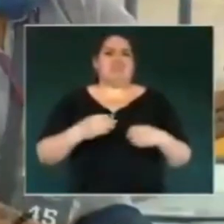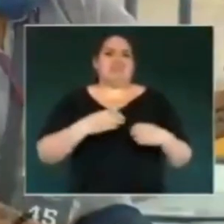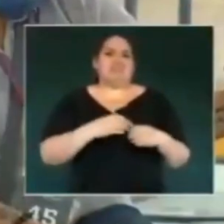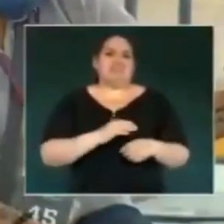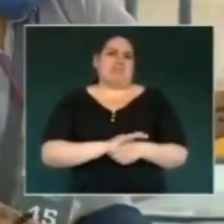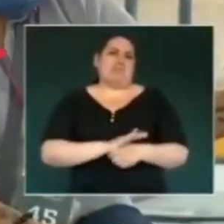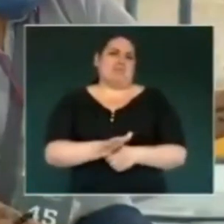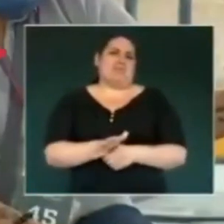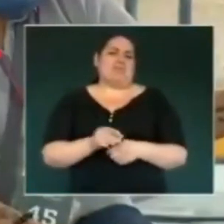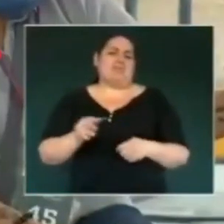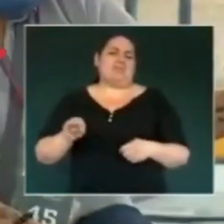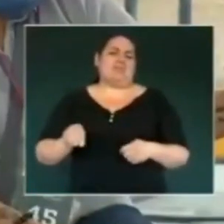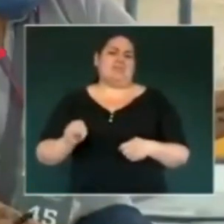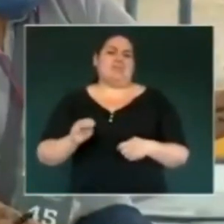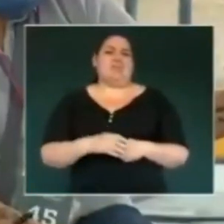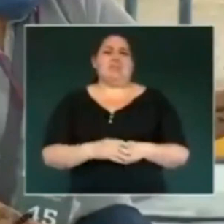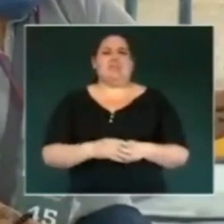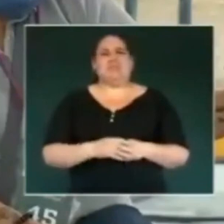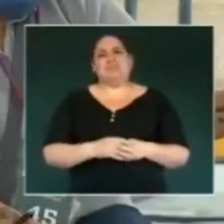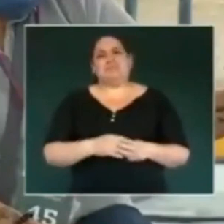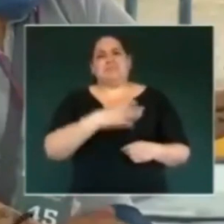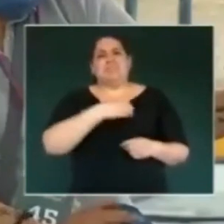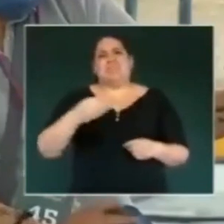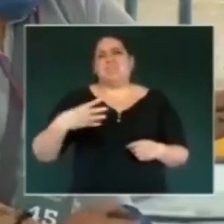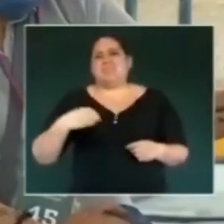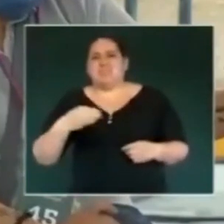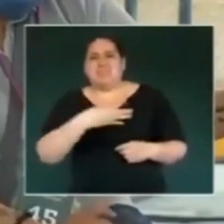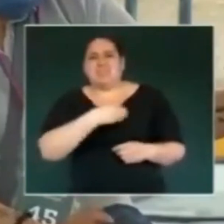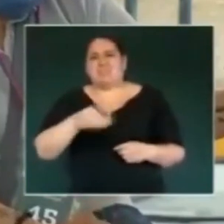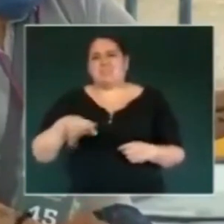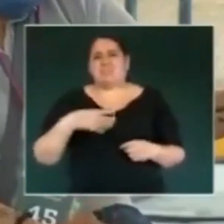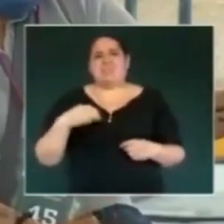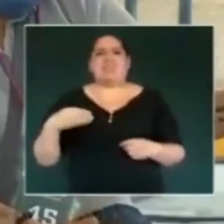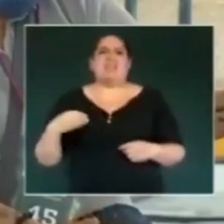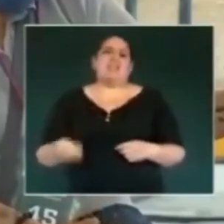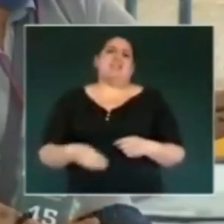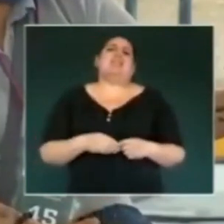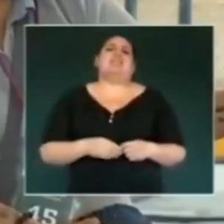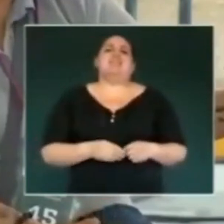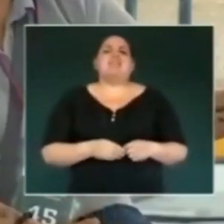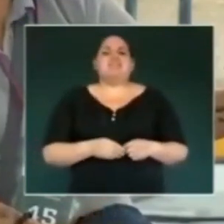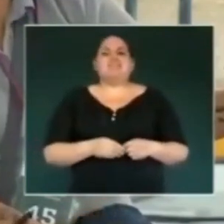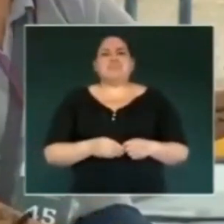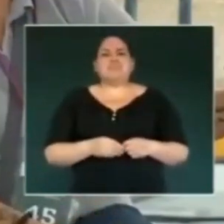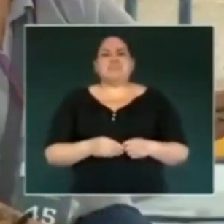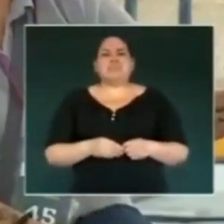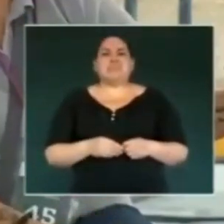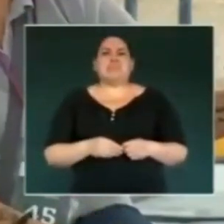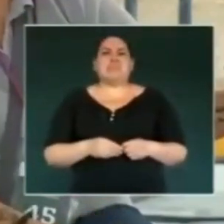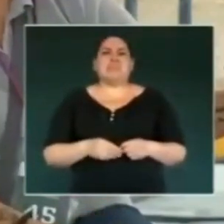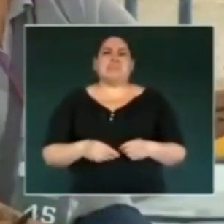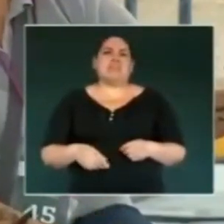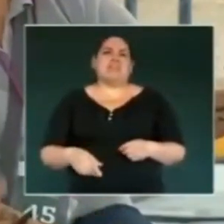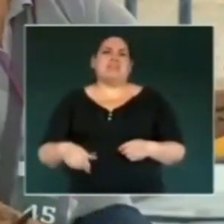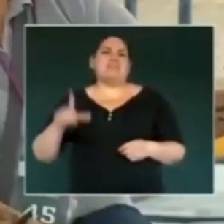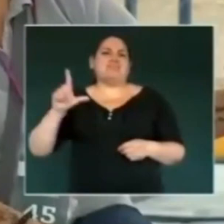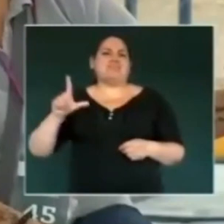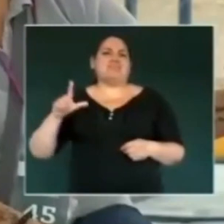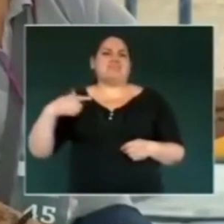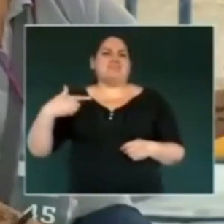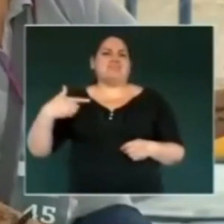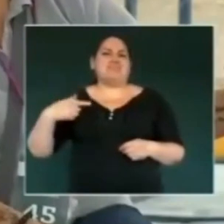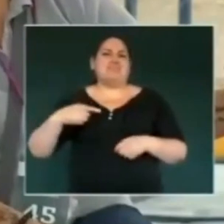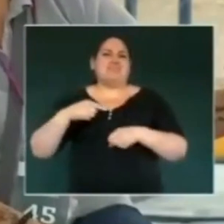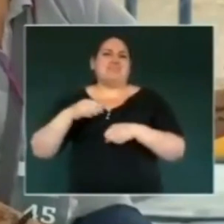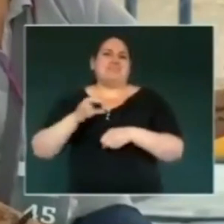mostrar lo que las personas sordas entienden o leen. En las traducciones que se hicieron de algunos de los eventos del